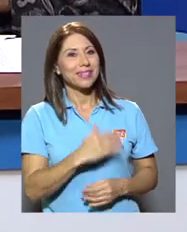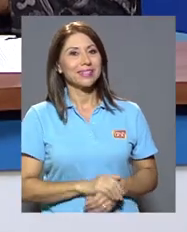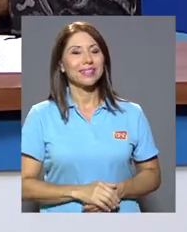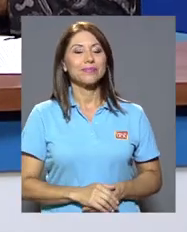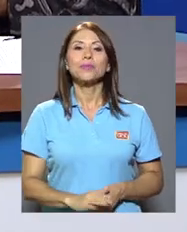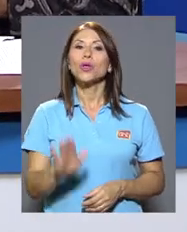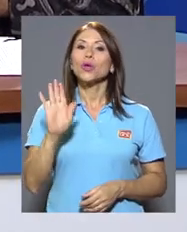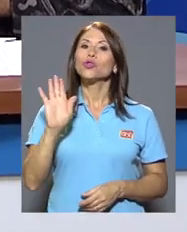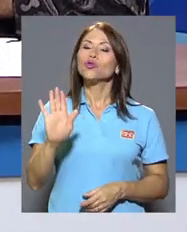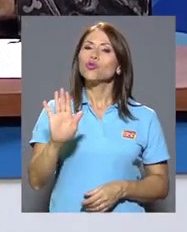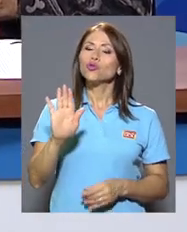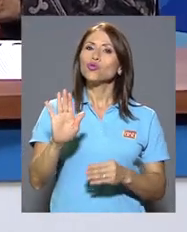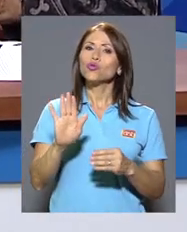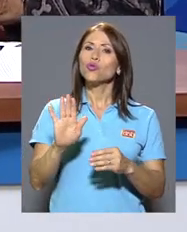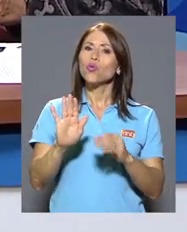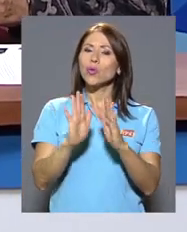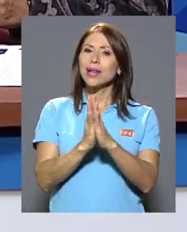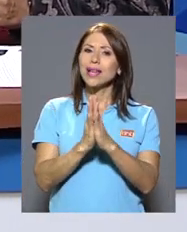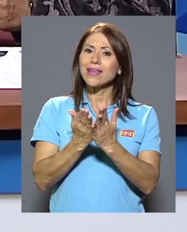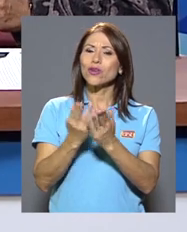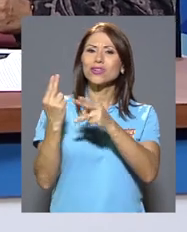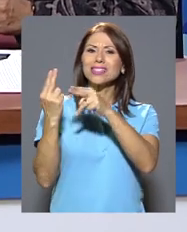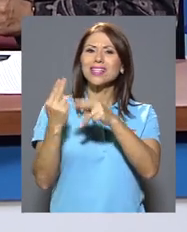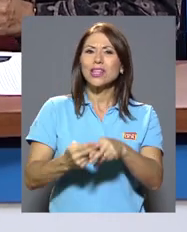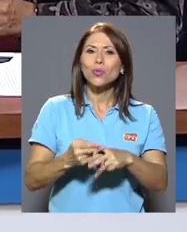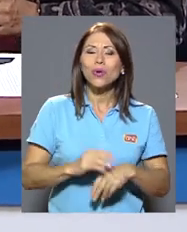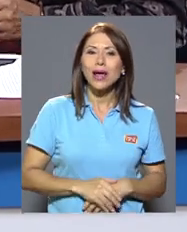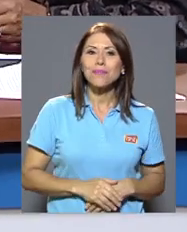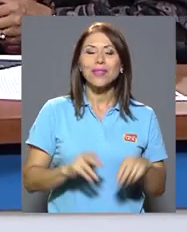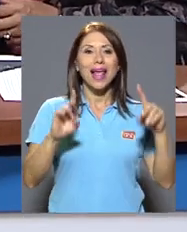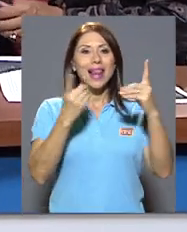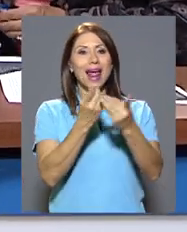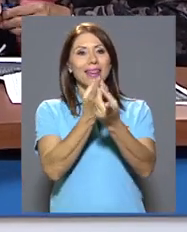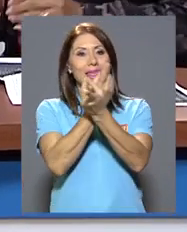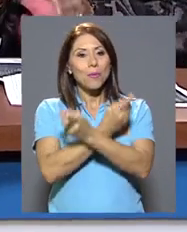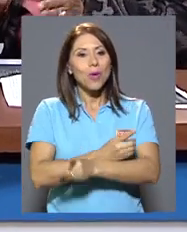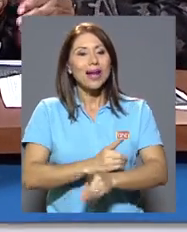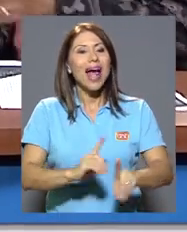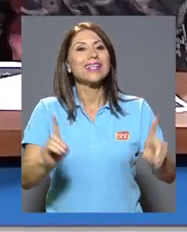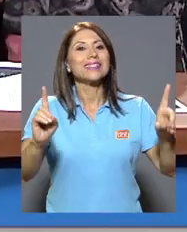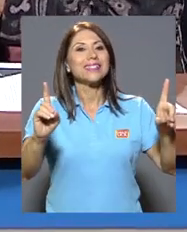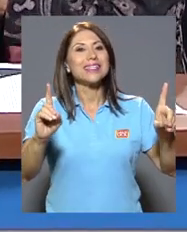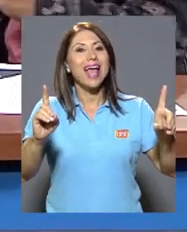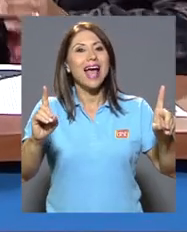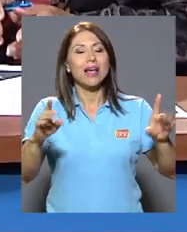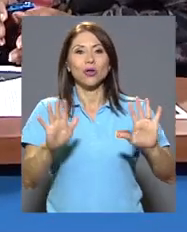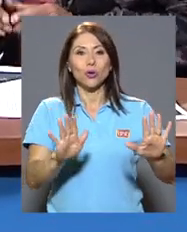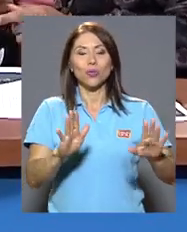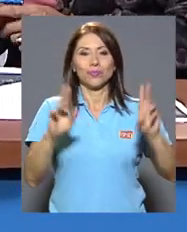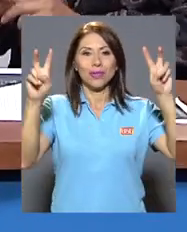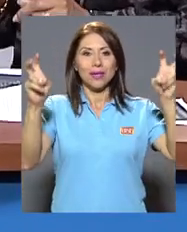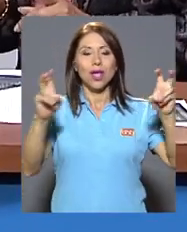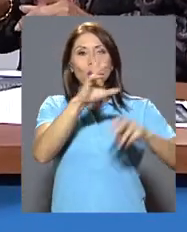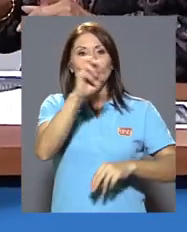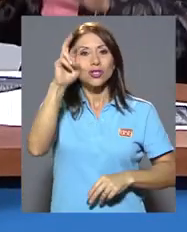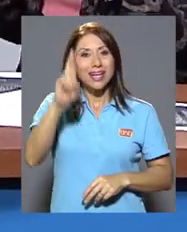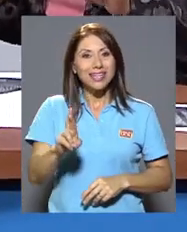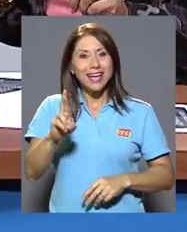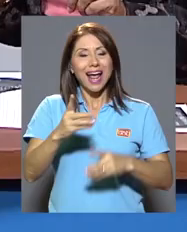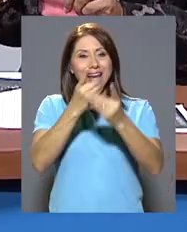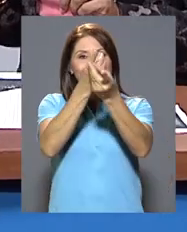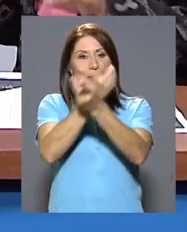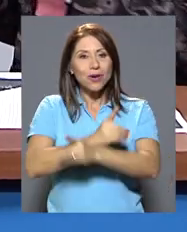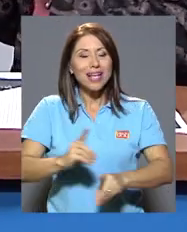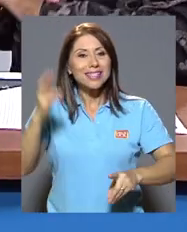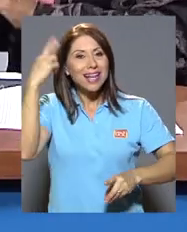su su libro se titula la democracia de la razón costa rica la democracia de las razones débiles y